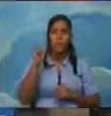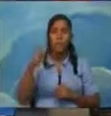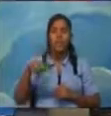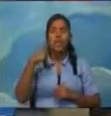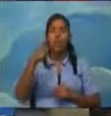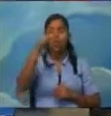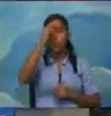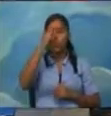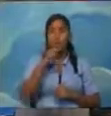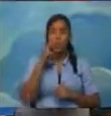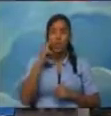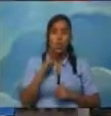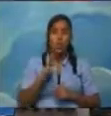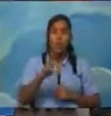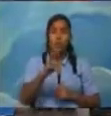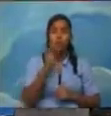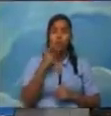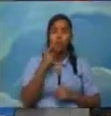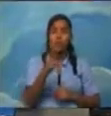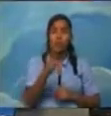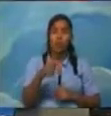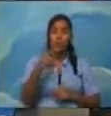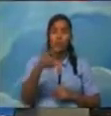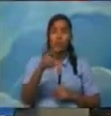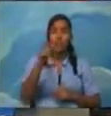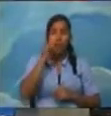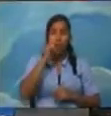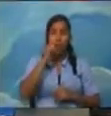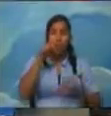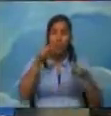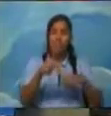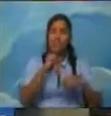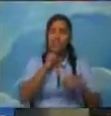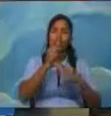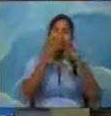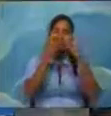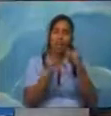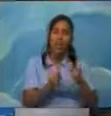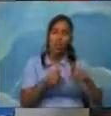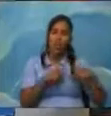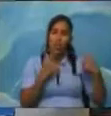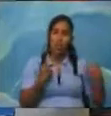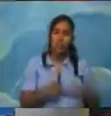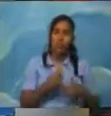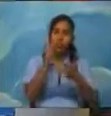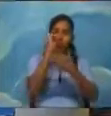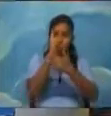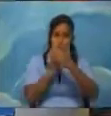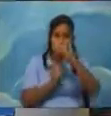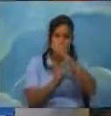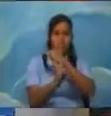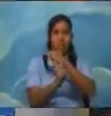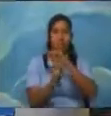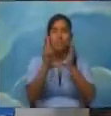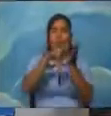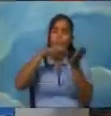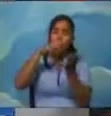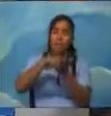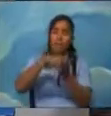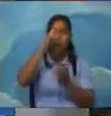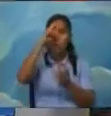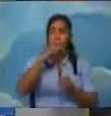cuando su padre lo vio, oiga, aquí es donde está la nobleza, aquí es donde está la grandeza. El papá no le